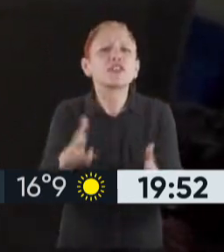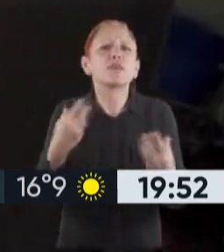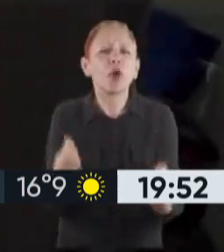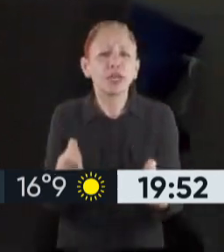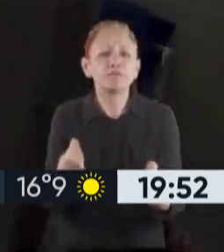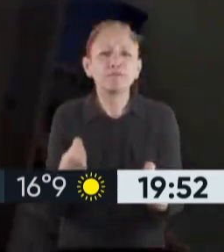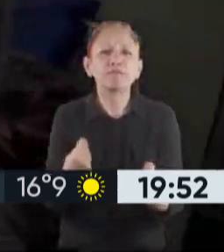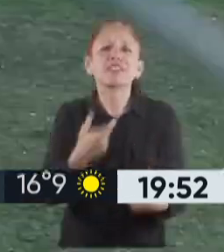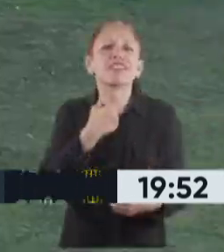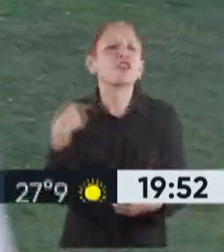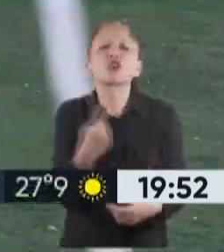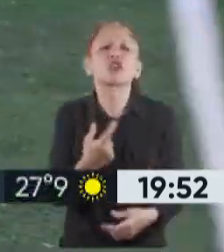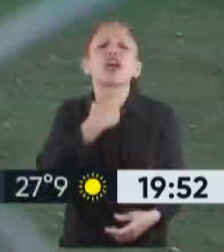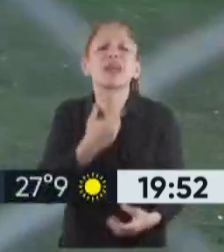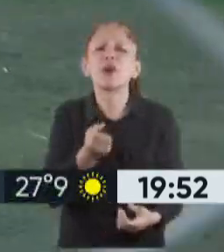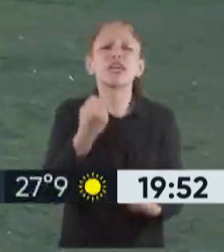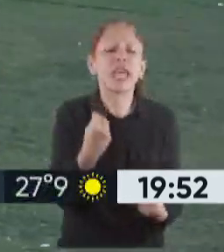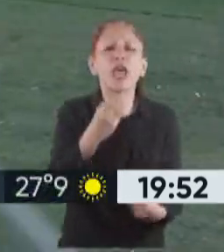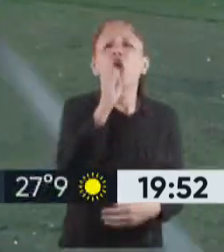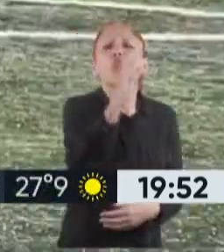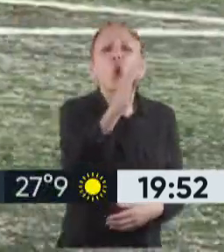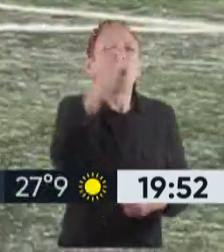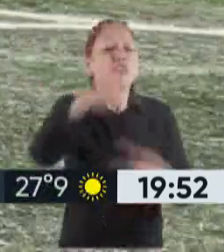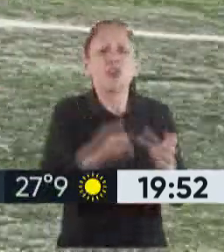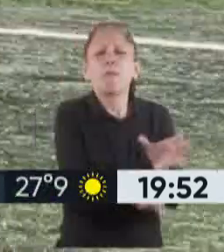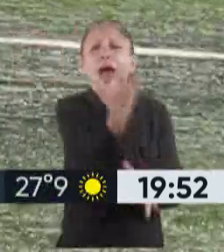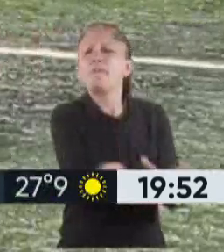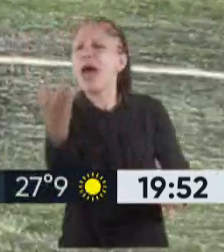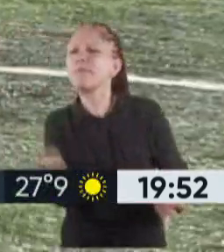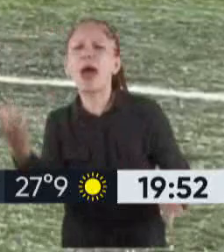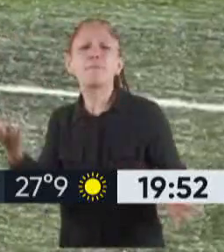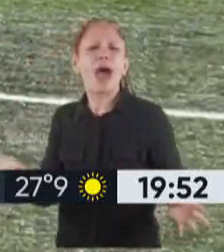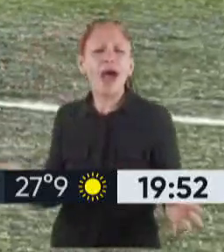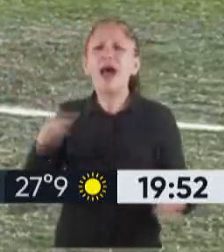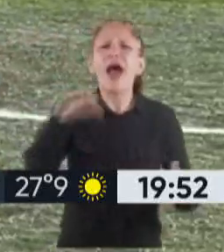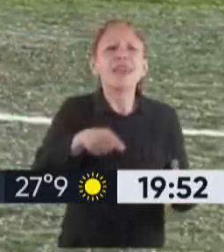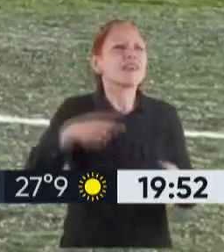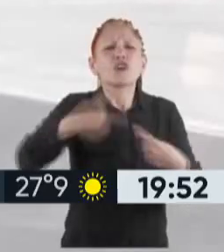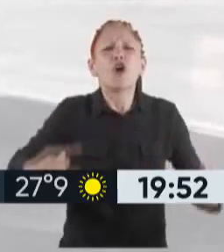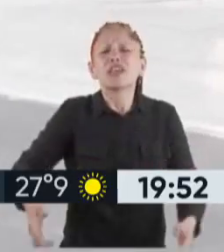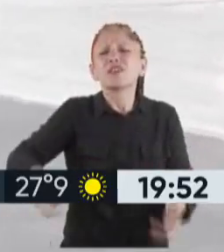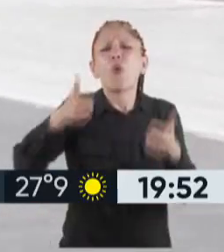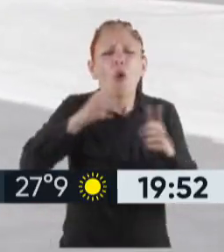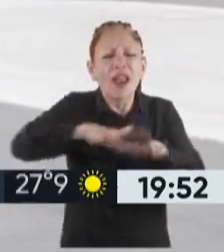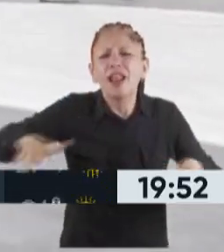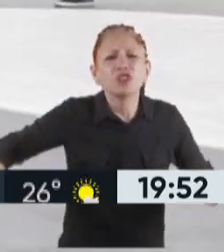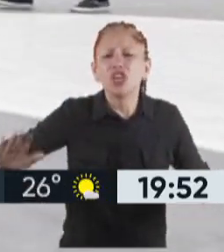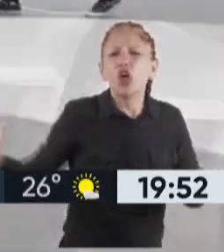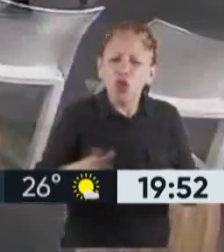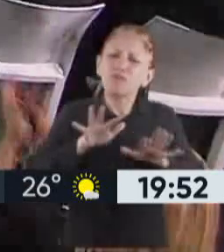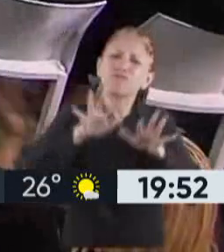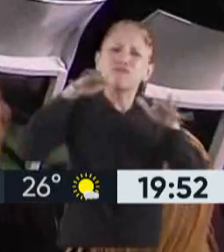que florezcan muchos clubes de barrio, que alberguen a los mejor de nuestros chicos y de nuestras chicas, que